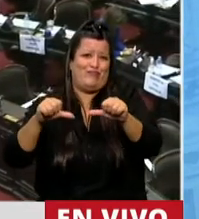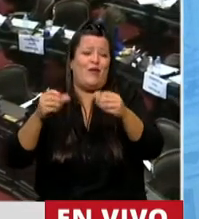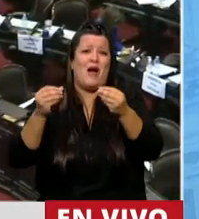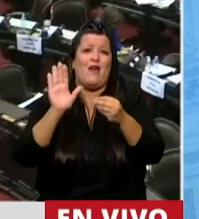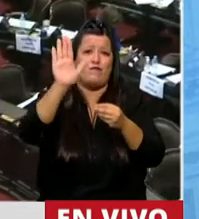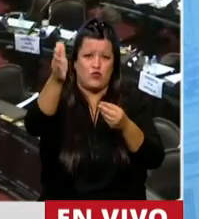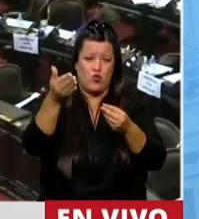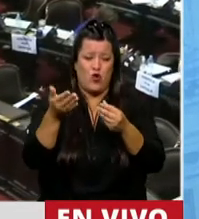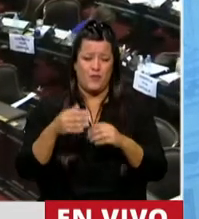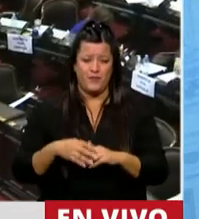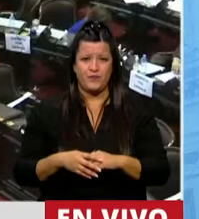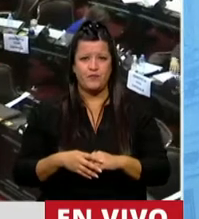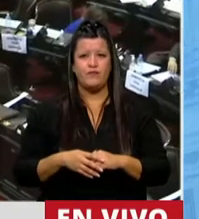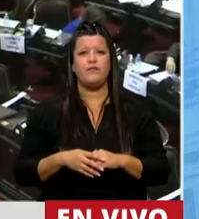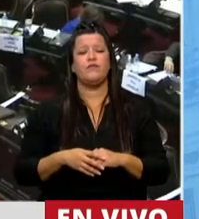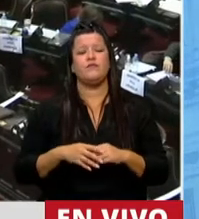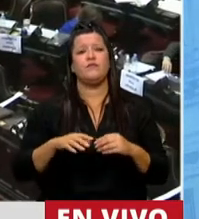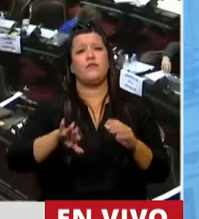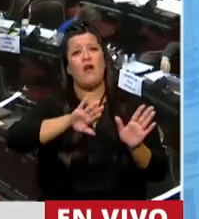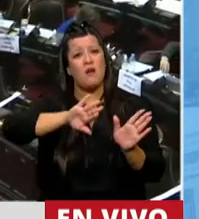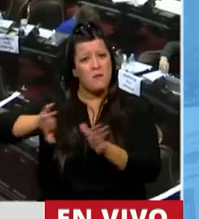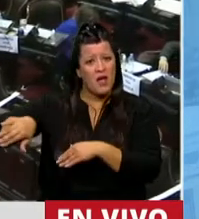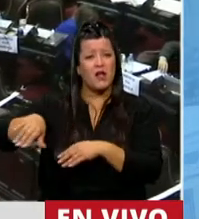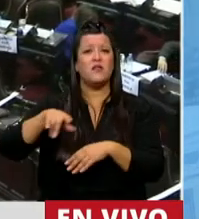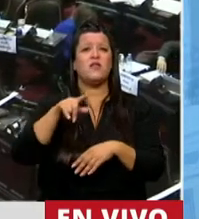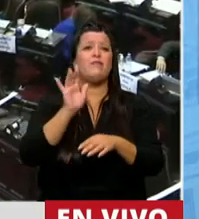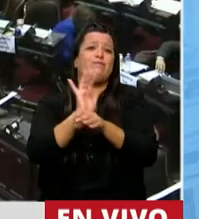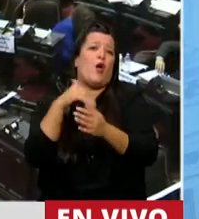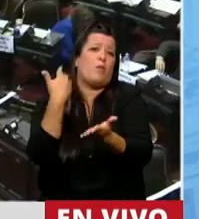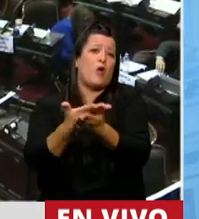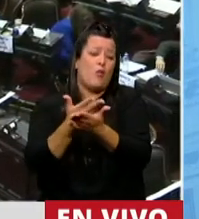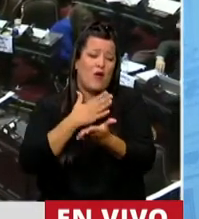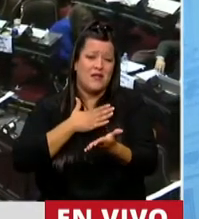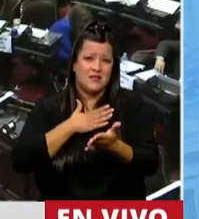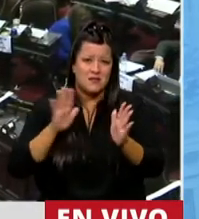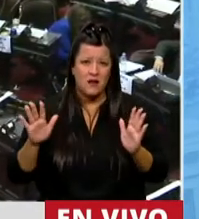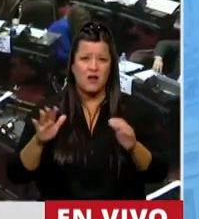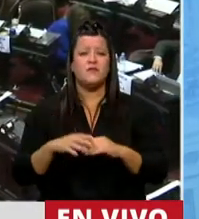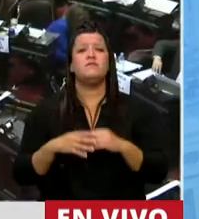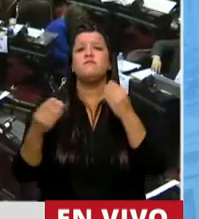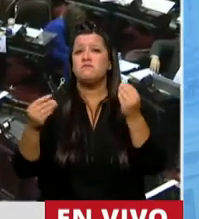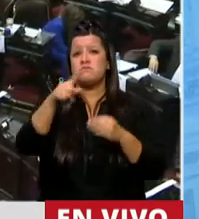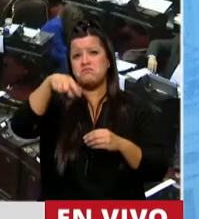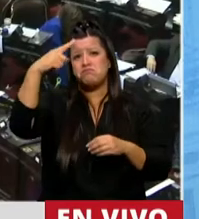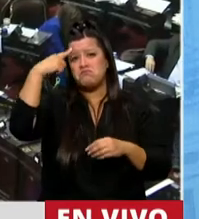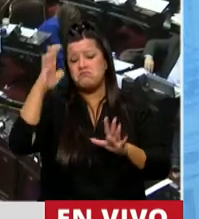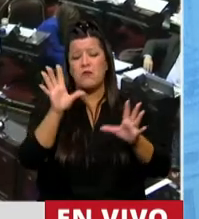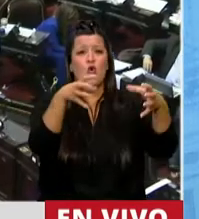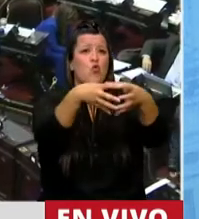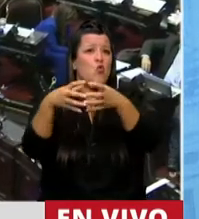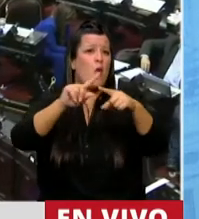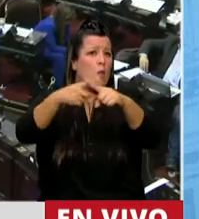futuro. Por otro lado, dejo como una propuesta concreta para que lo consideren los distintos